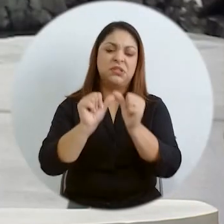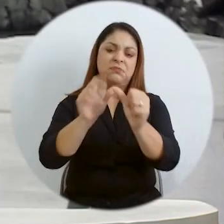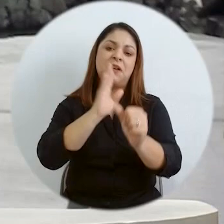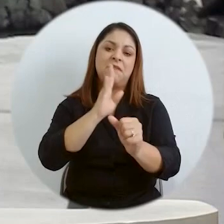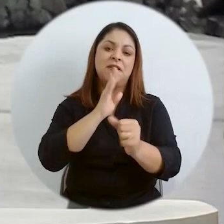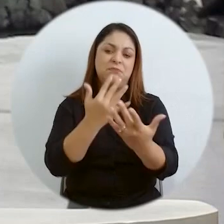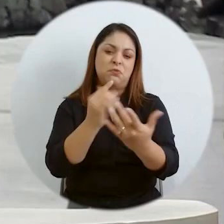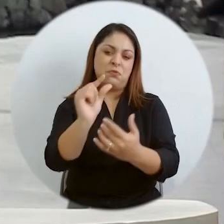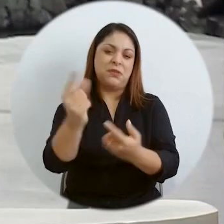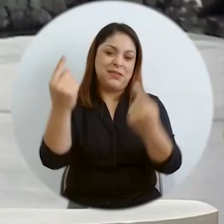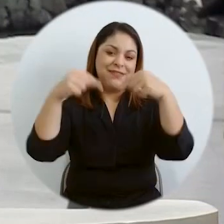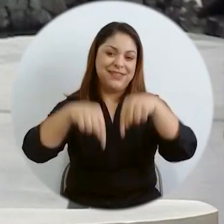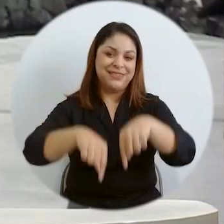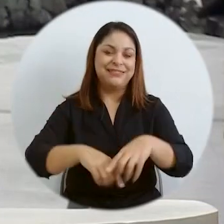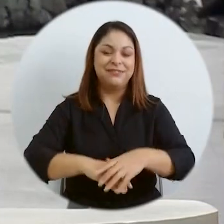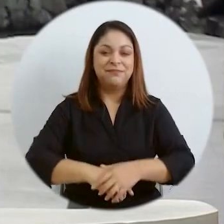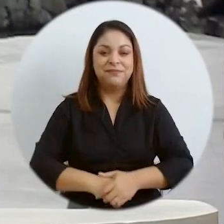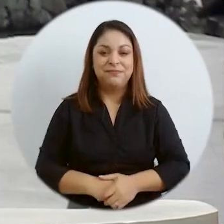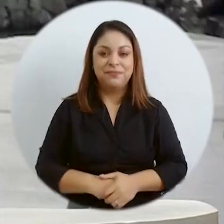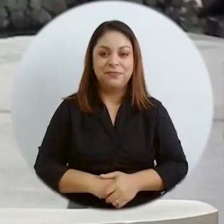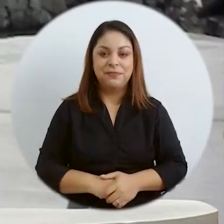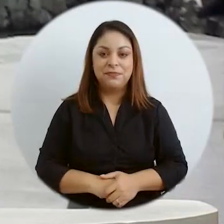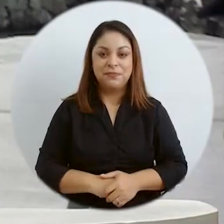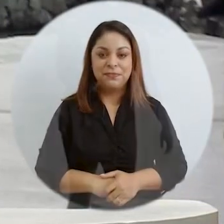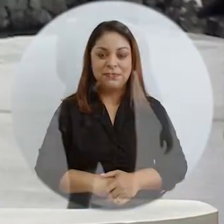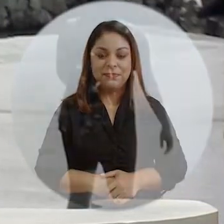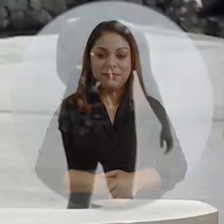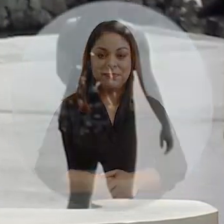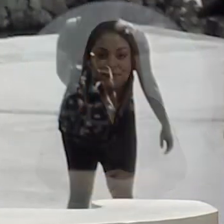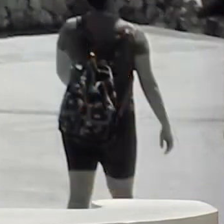de este tema. Quédese con nosotros que ya regresamos aquí a Una Mirada.